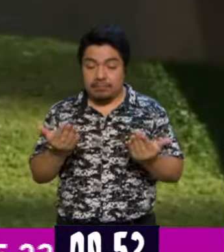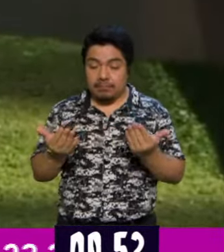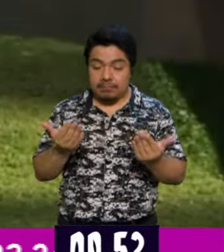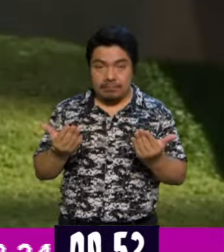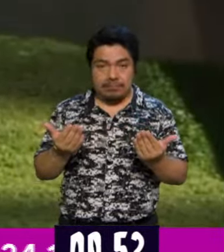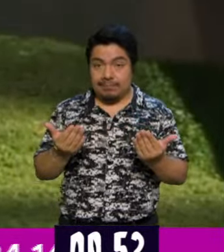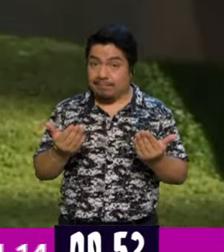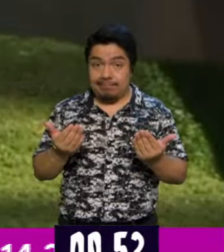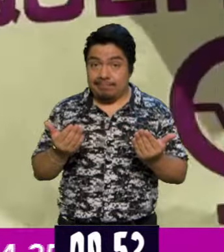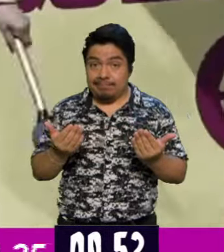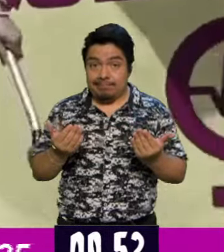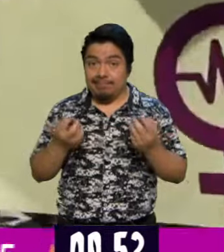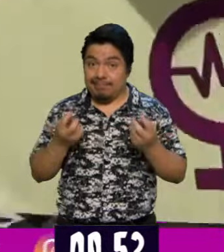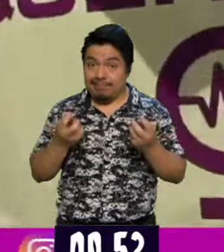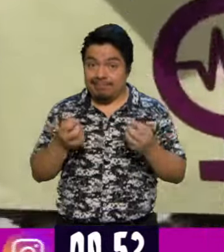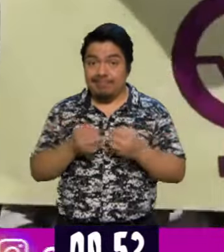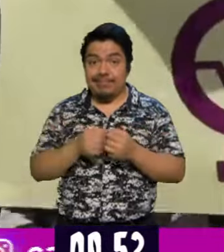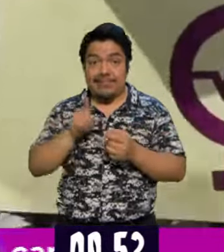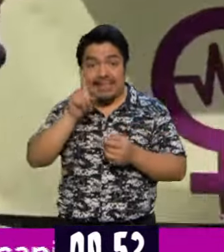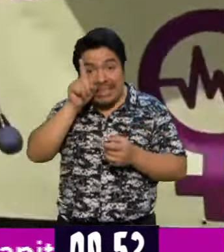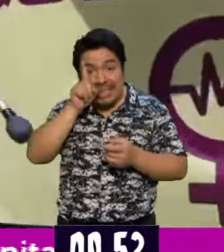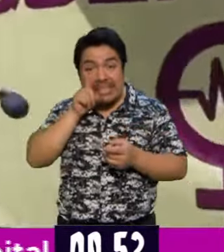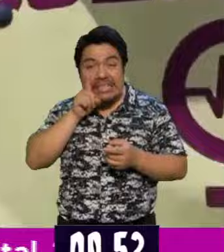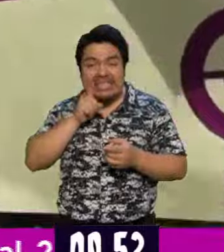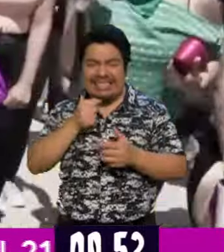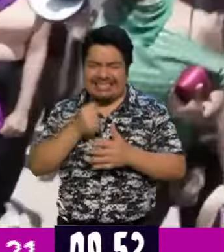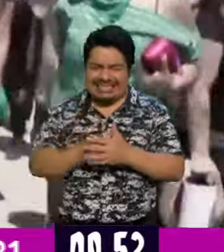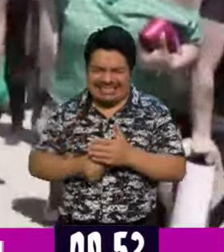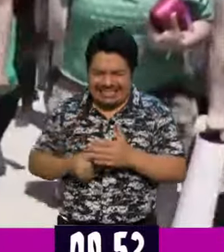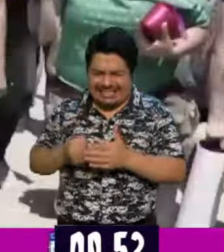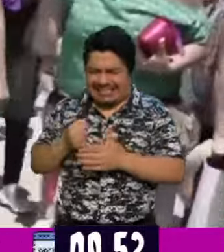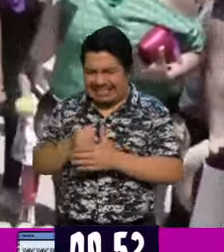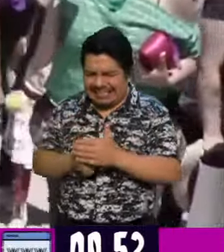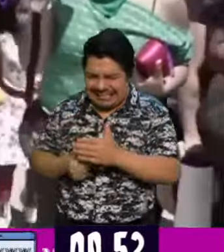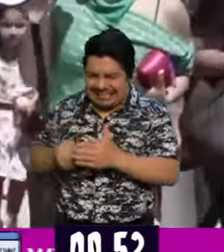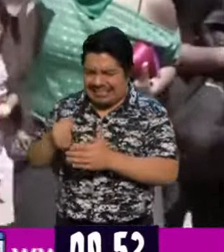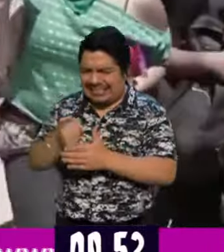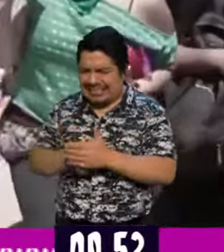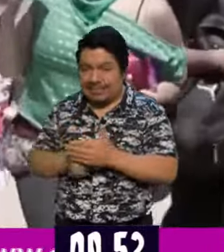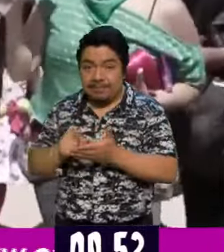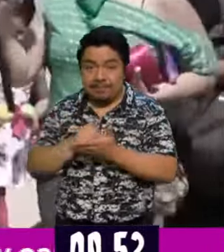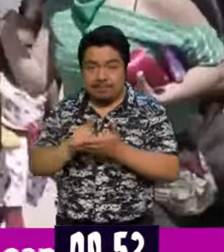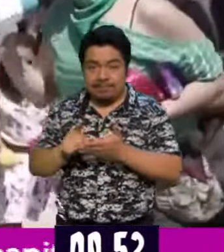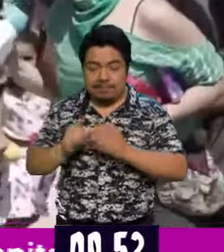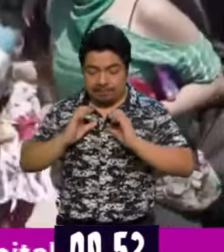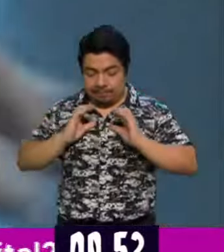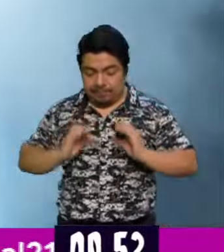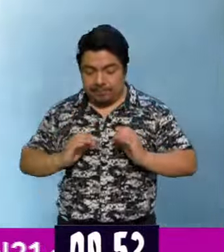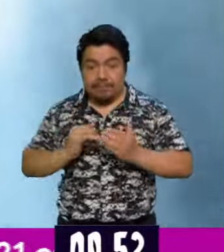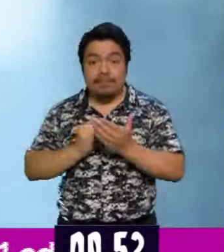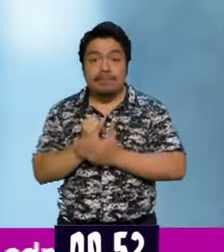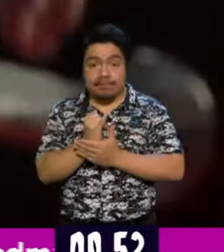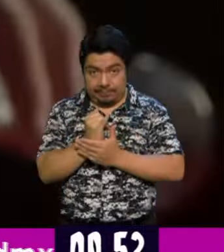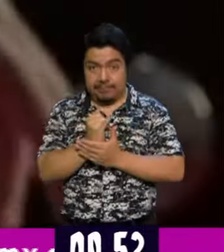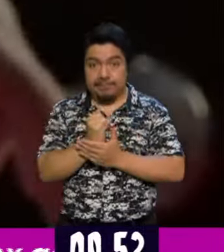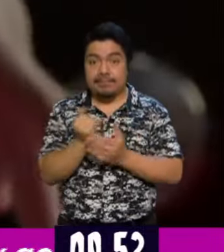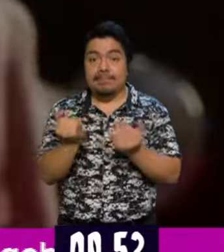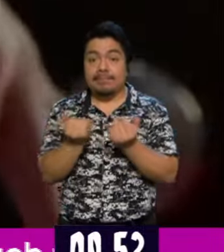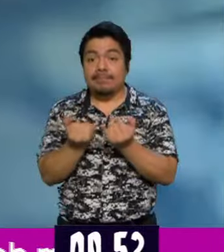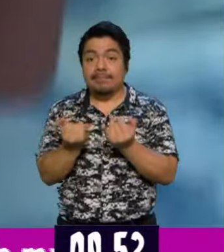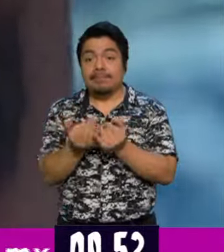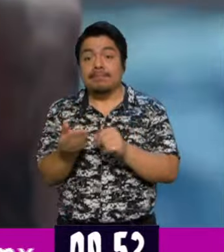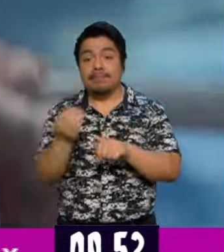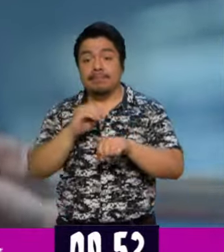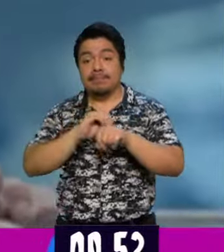es coincidencia. Las mujeres han conquistado derechos como el de decidir sobre su propio cuerpo y la implementación de medidas